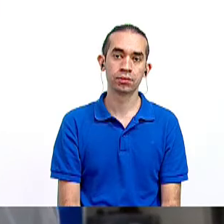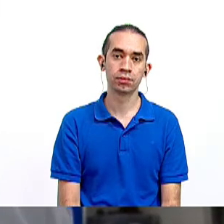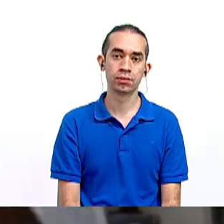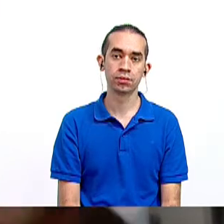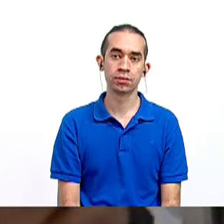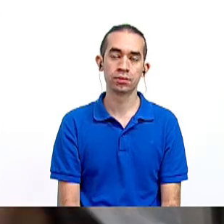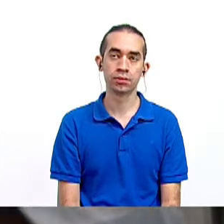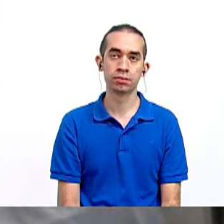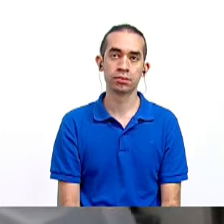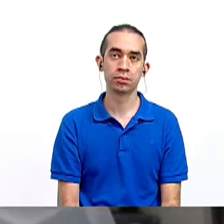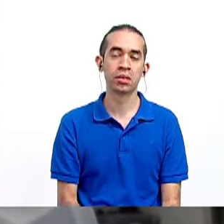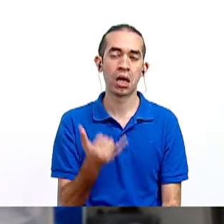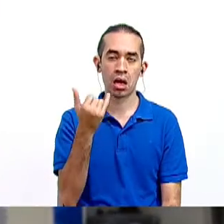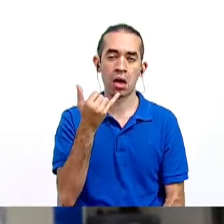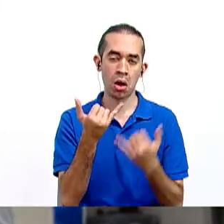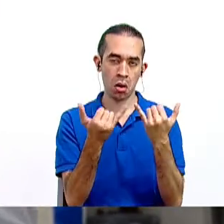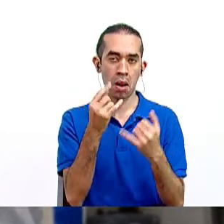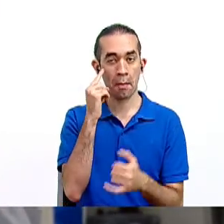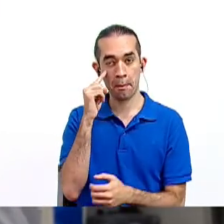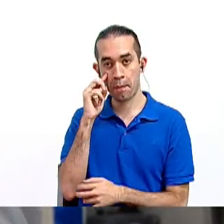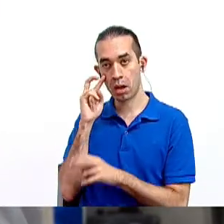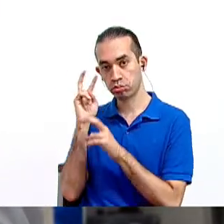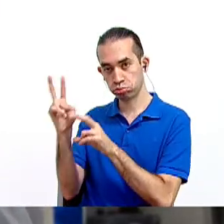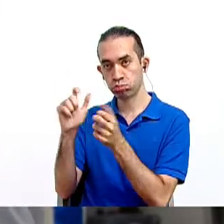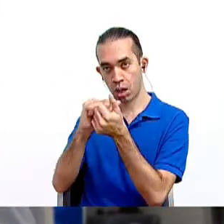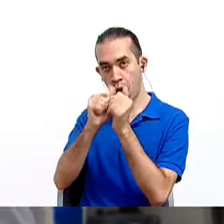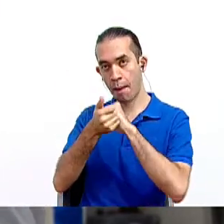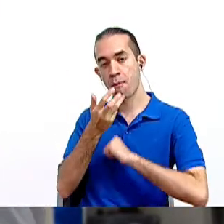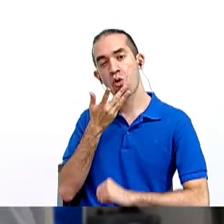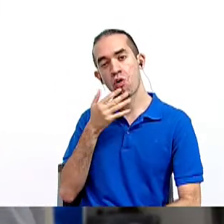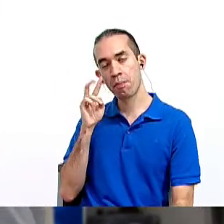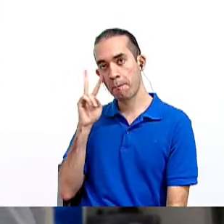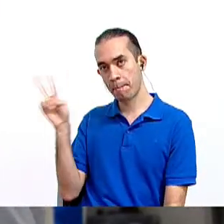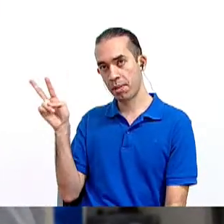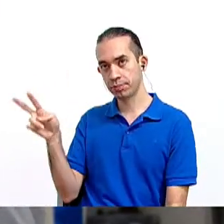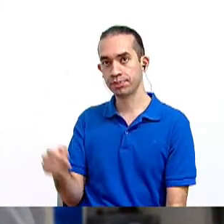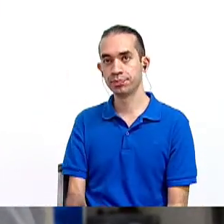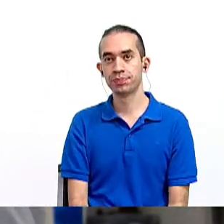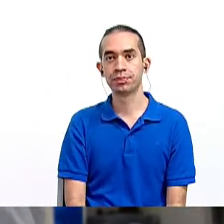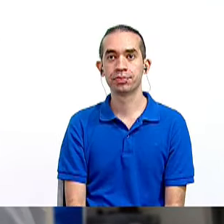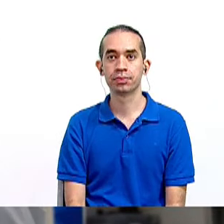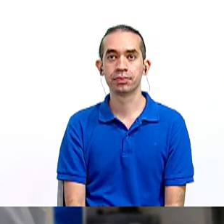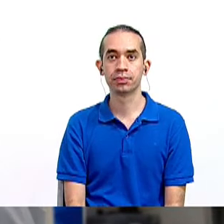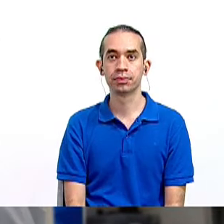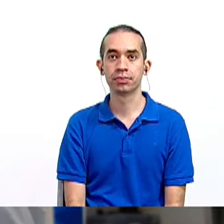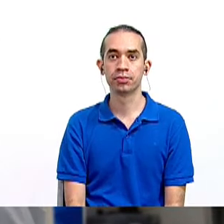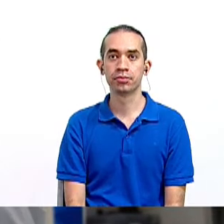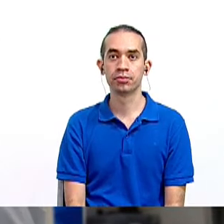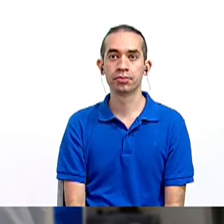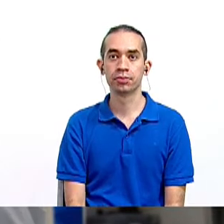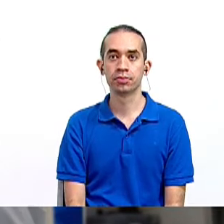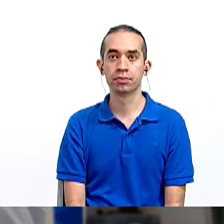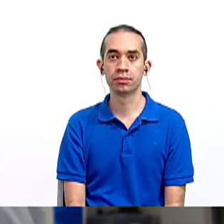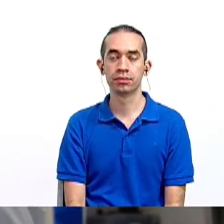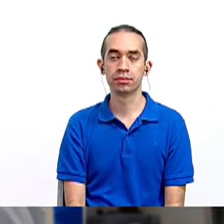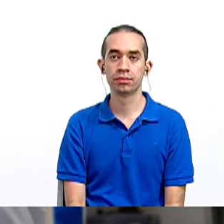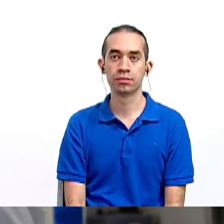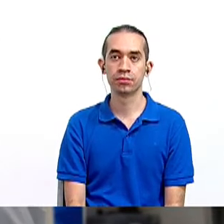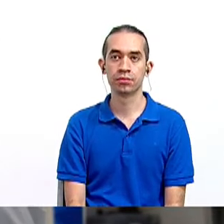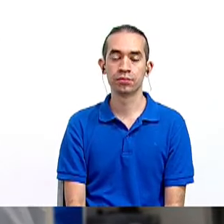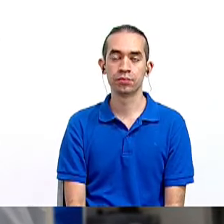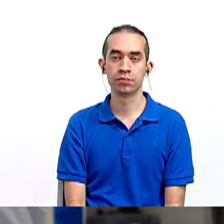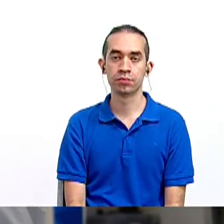y voy a ir vertiendo, vean el cambio de coloración que va a sufrir esto cuando ya se dé